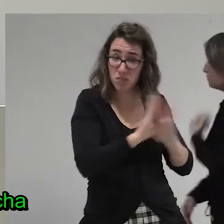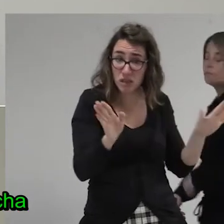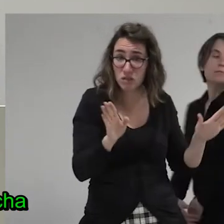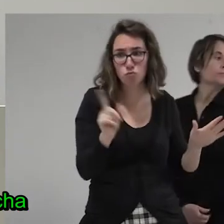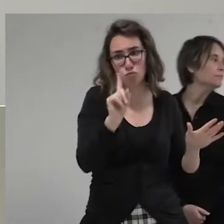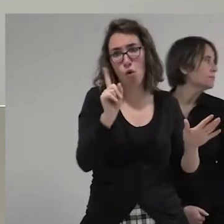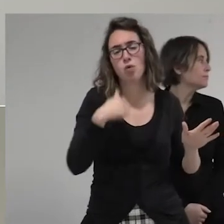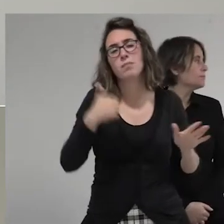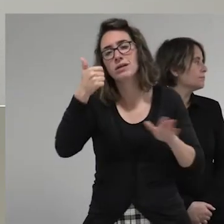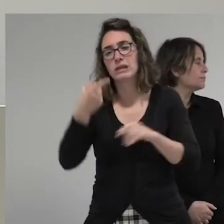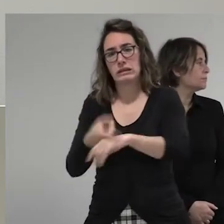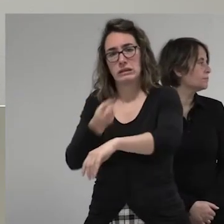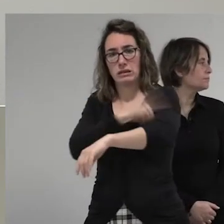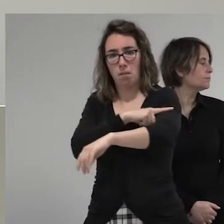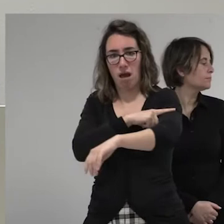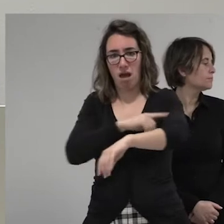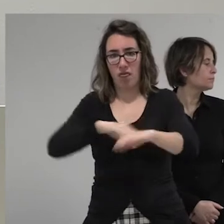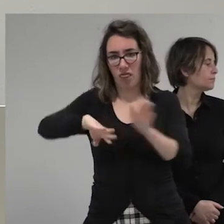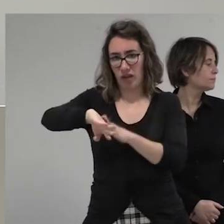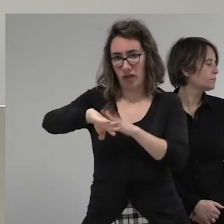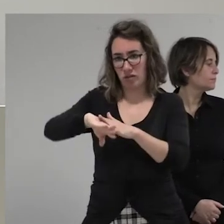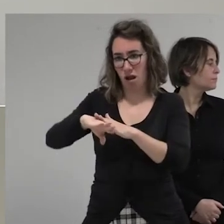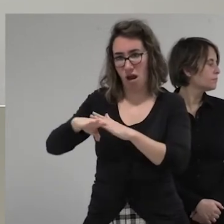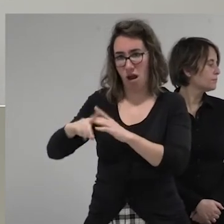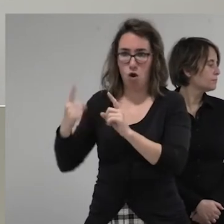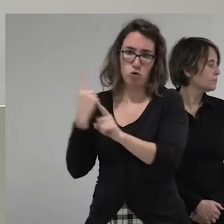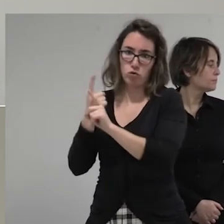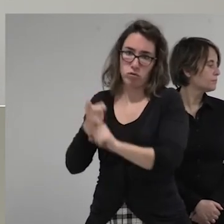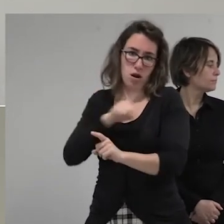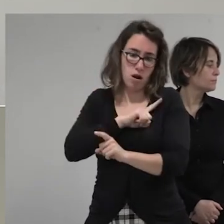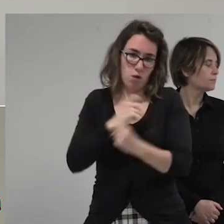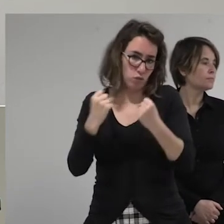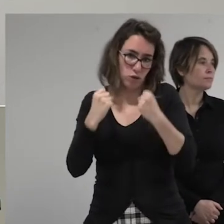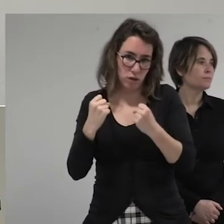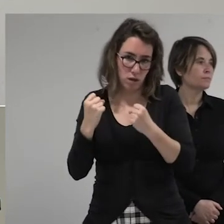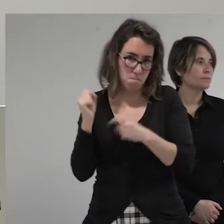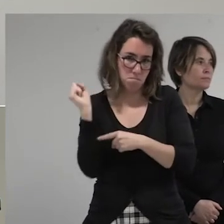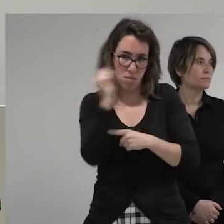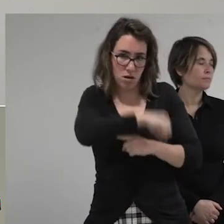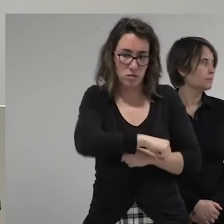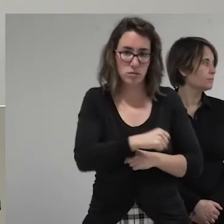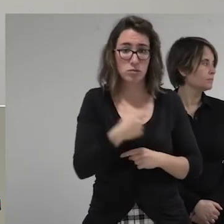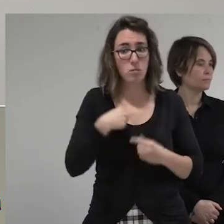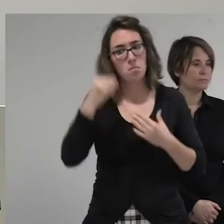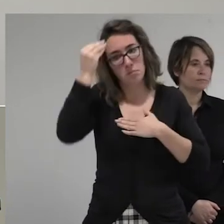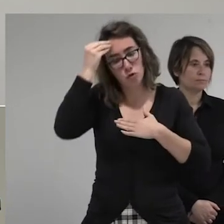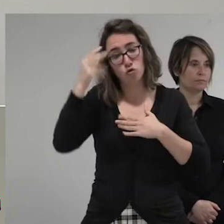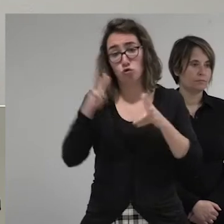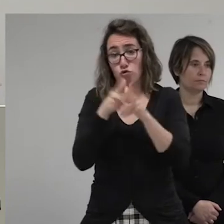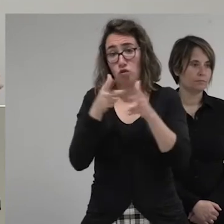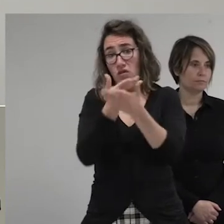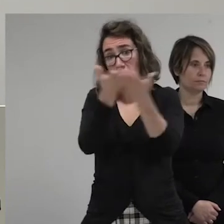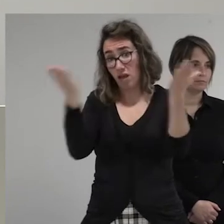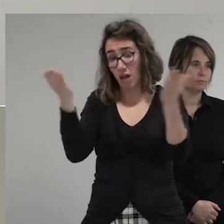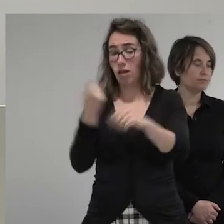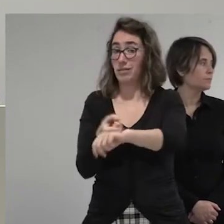con la extrema derecha que con cualquier otro grupo racial por ser racial. O sea, quiero decir, yo creo que tengo más problemas a nivel social con la extrema